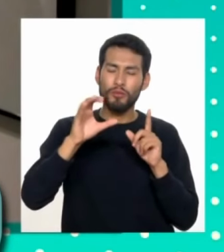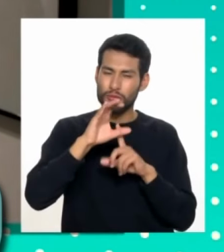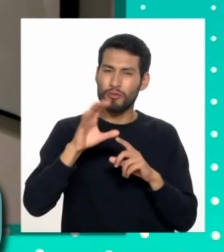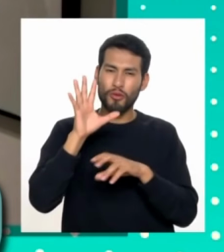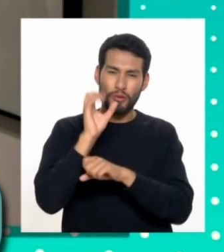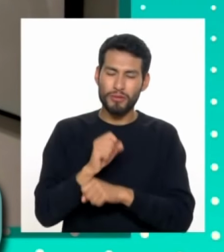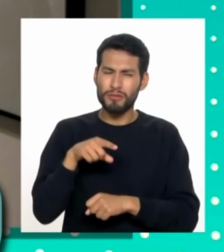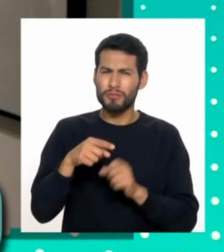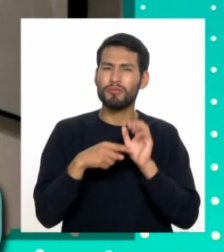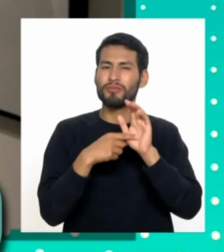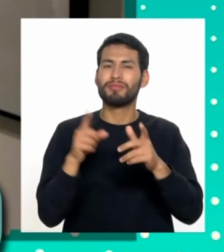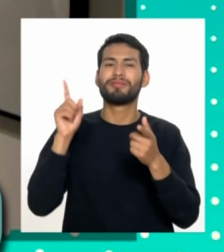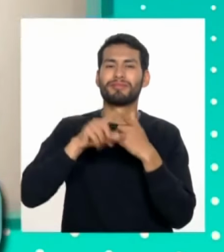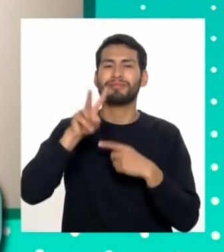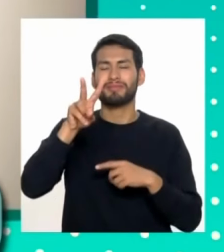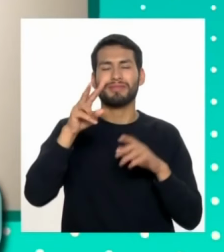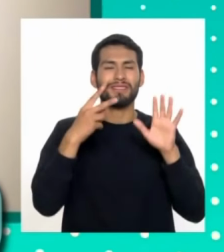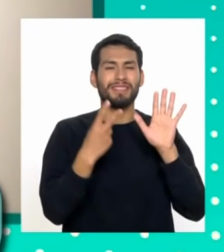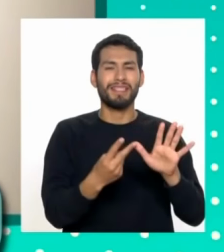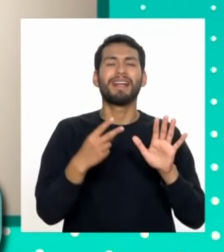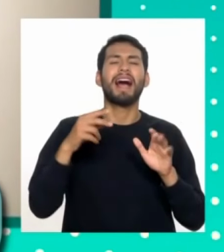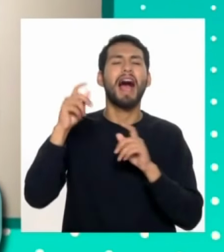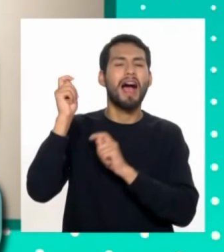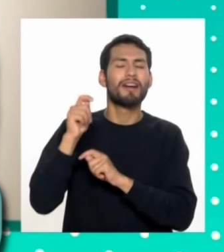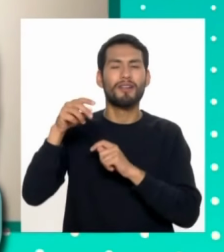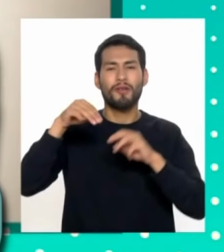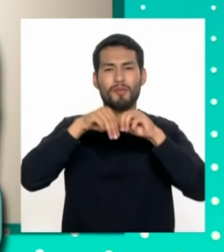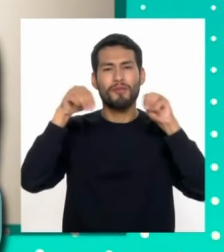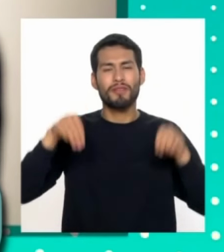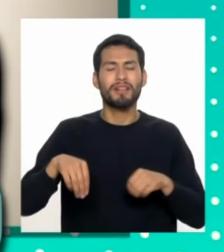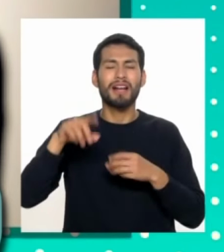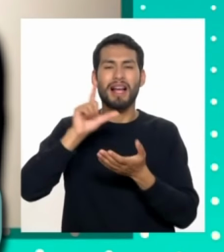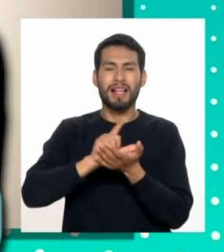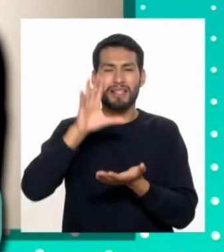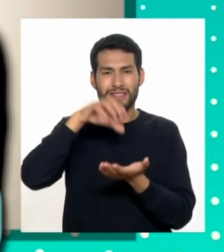muestra estará hasta el 27 de agosto en el Museo Metropolitano de